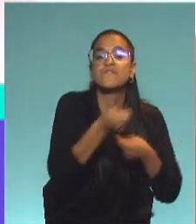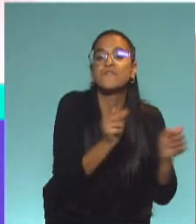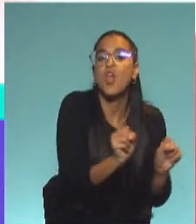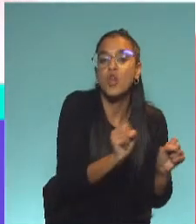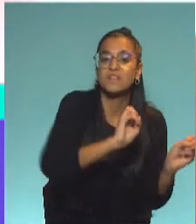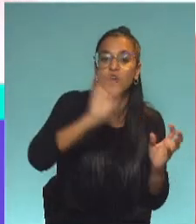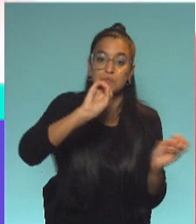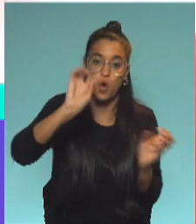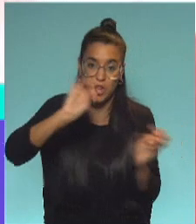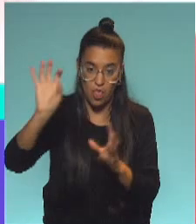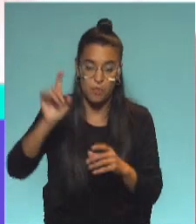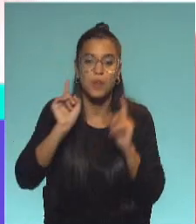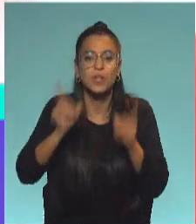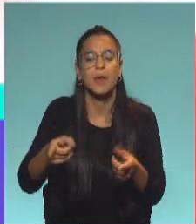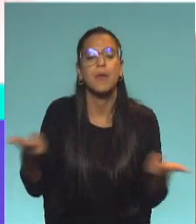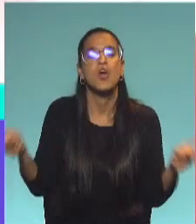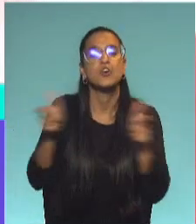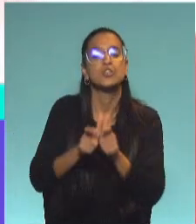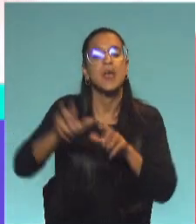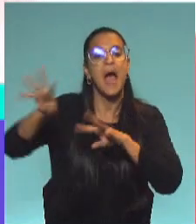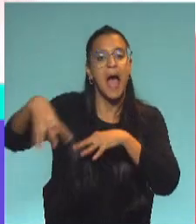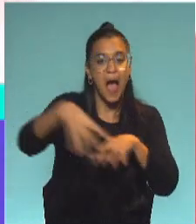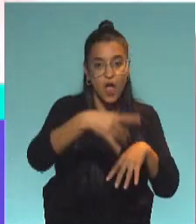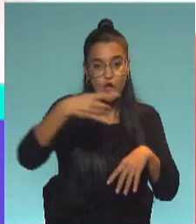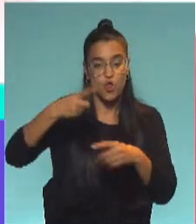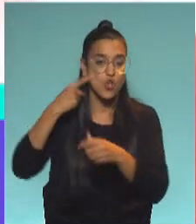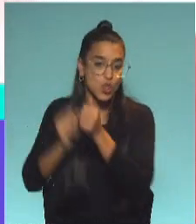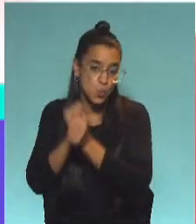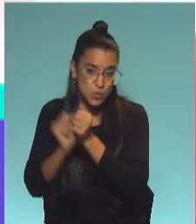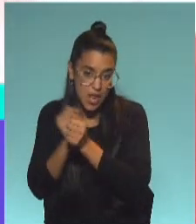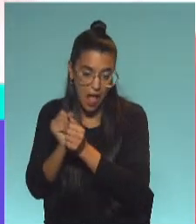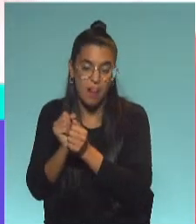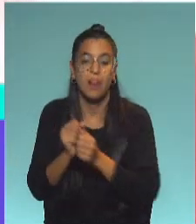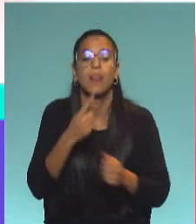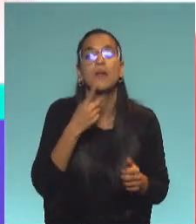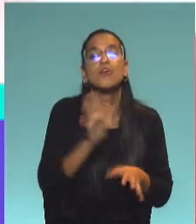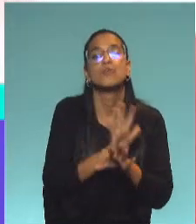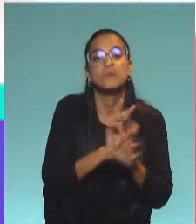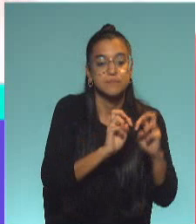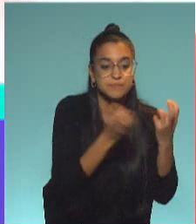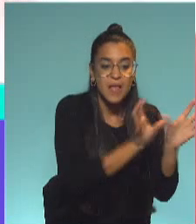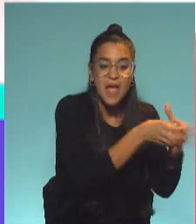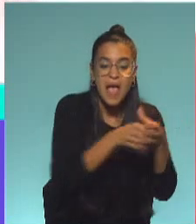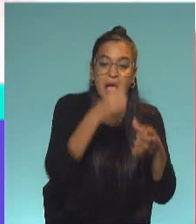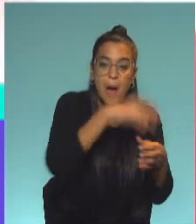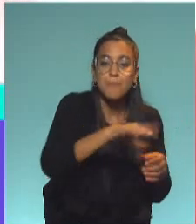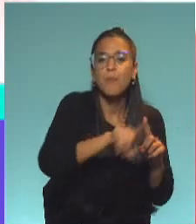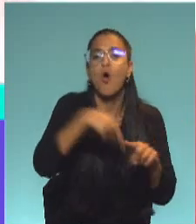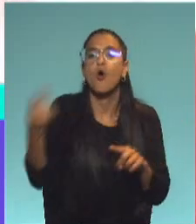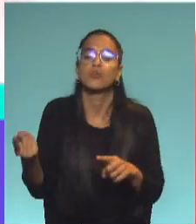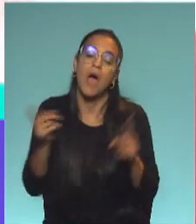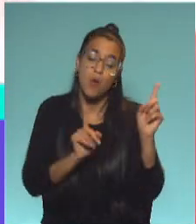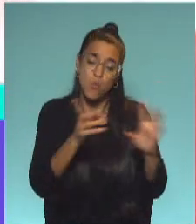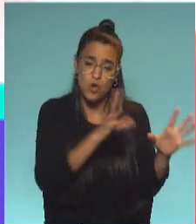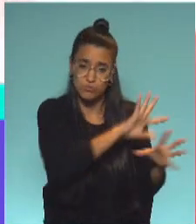exportadores, pero además con el Consejo Agroindustrial, que es otro consejo, es como la mesa de enlace, pero con otros actores. Algunos actores son